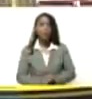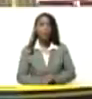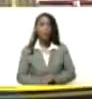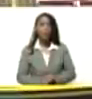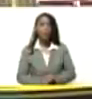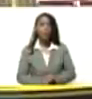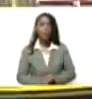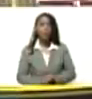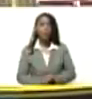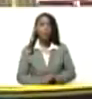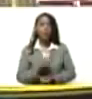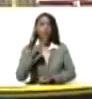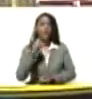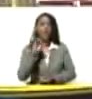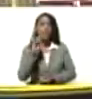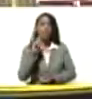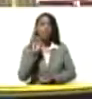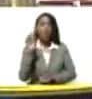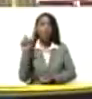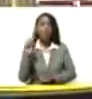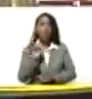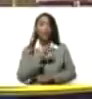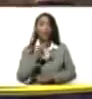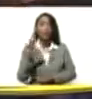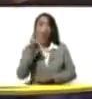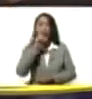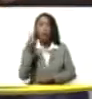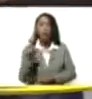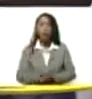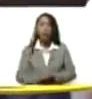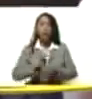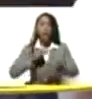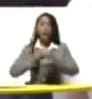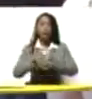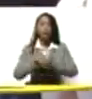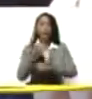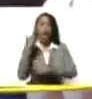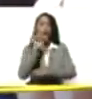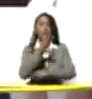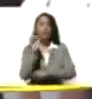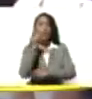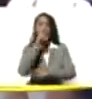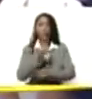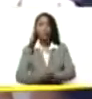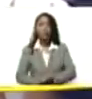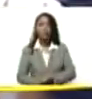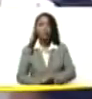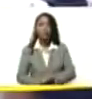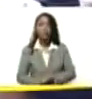víctor clark tiene 35 años esto rodríguez tiene 30 años